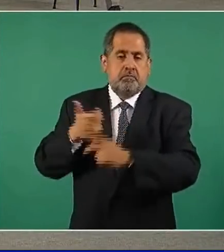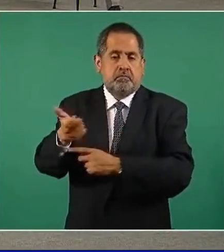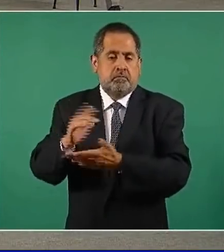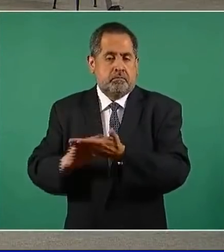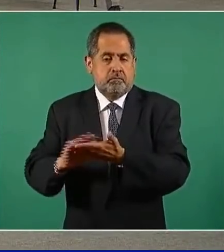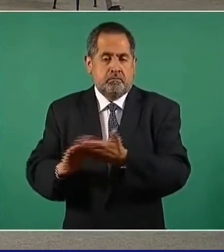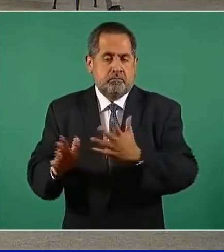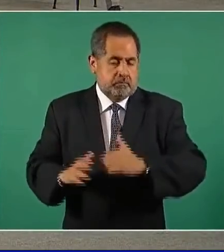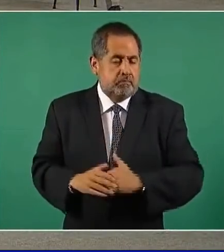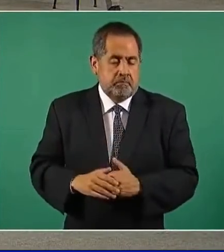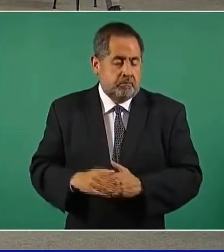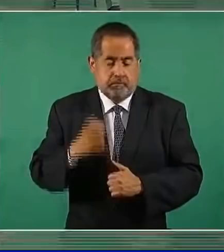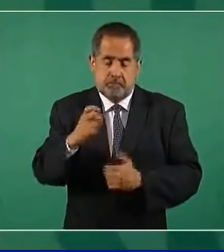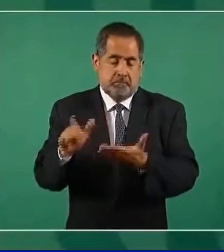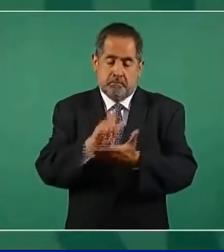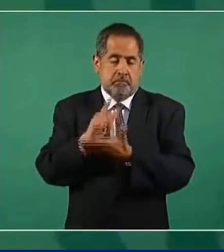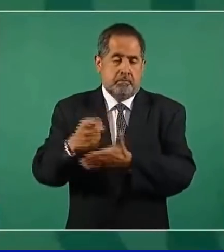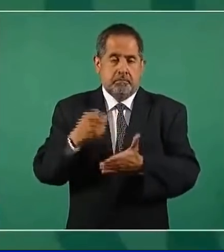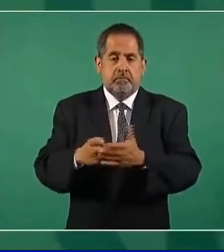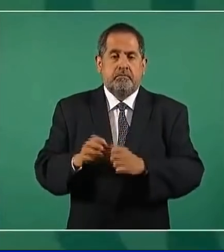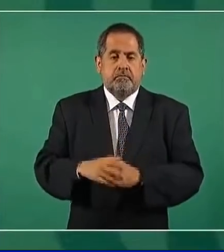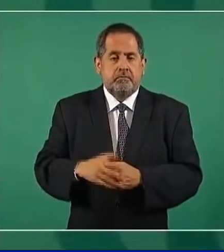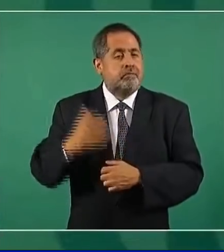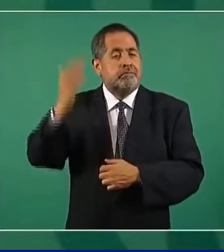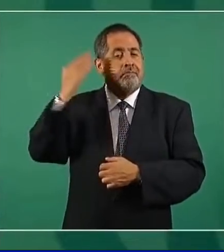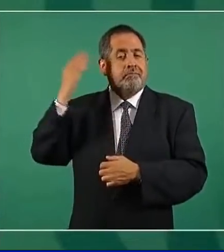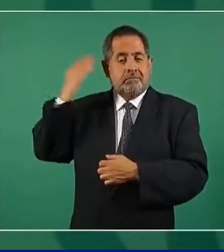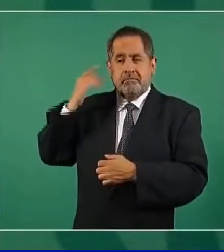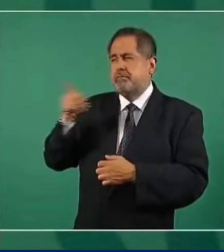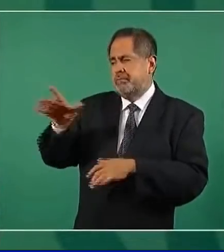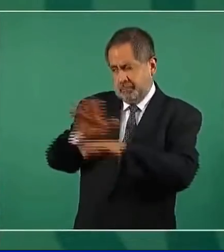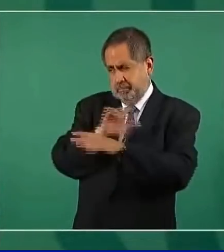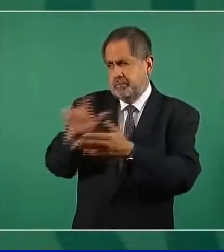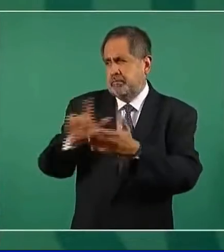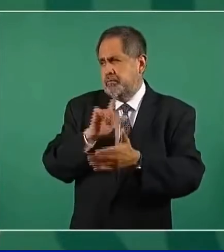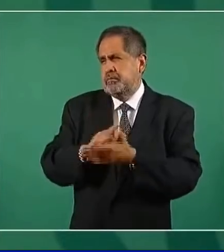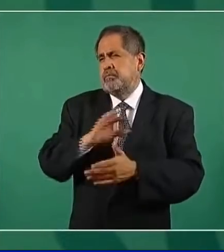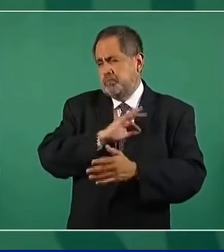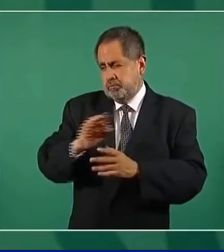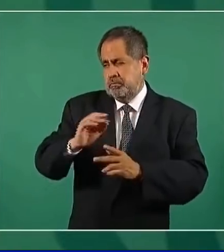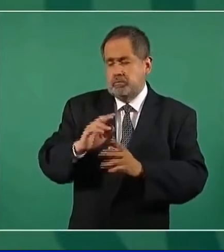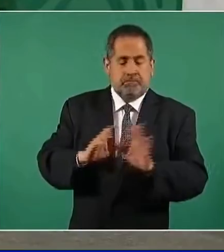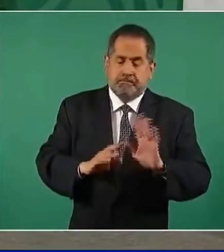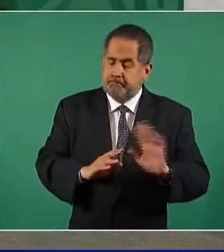querían incluso que nosotros la modificáramos y dije que no.